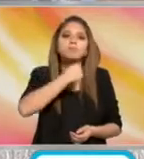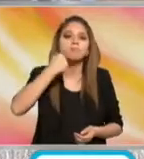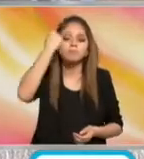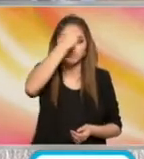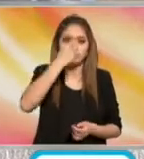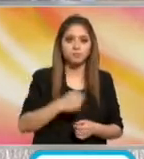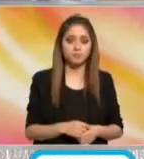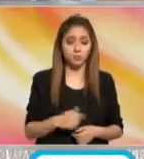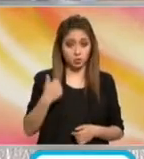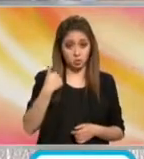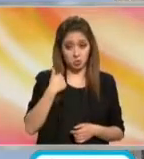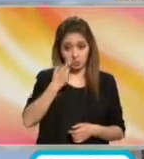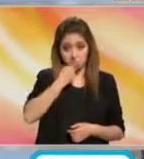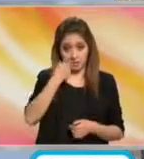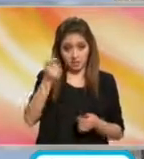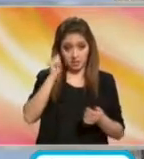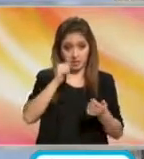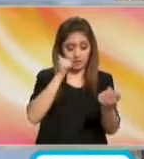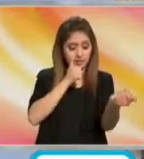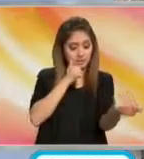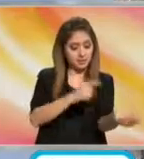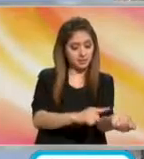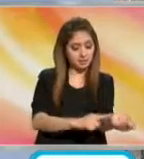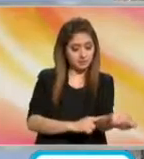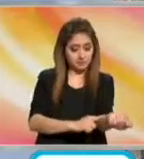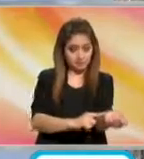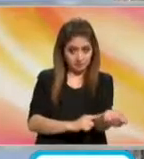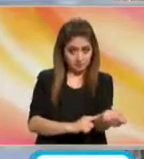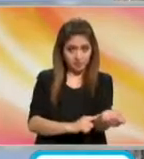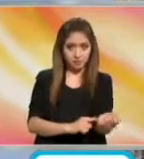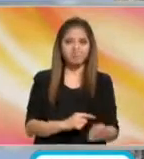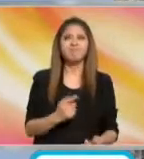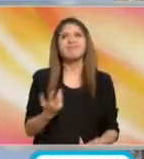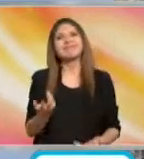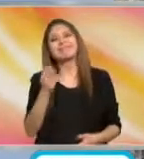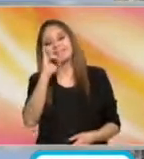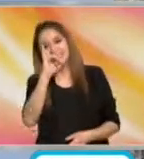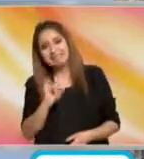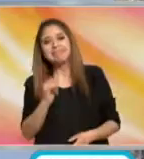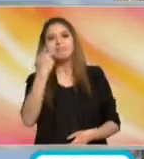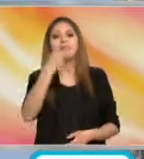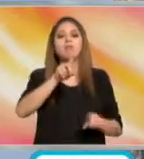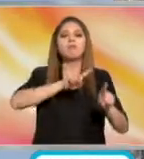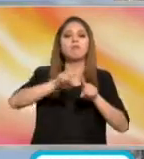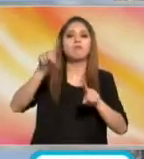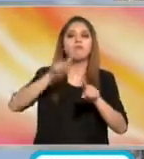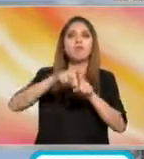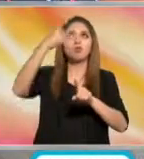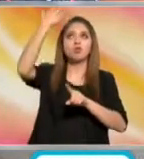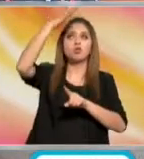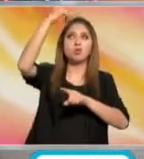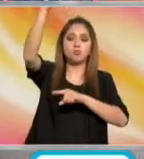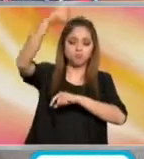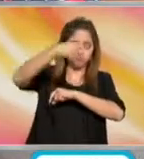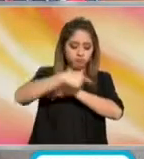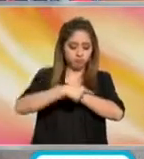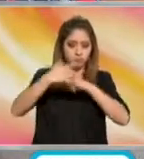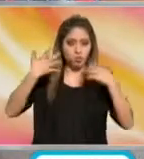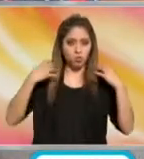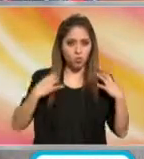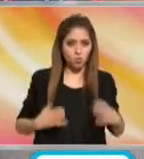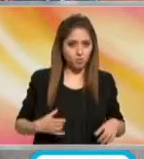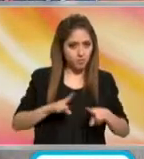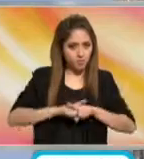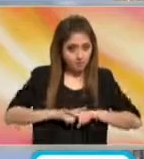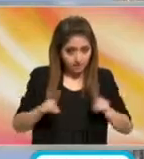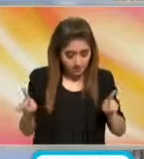parte del brazo, ¿puede ser? Puede ser, Acá. sin embargo, tenemos diferente exposición al sol Sí. en todo nuestro cuerpo. Exactamente.